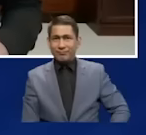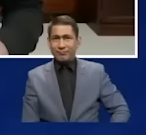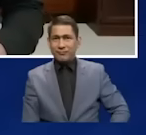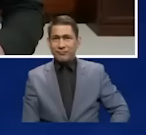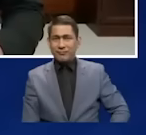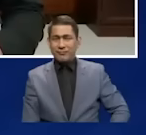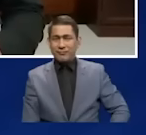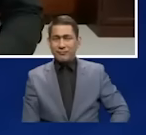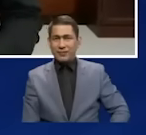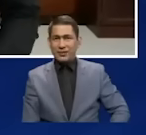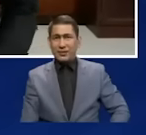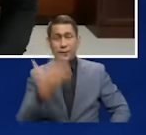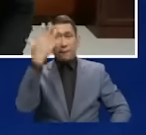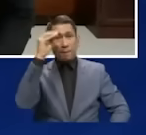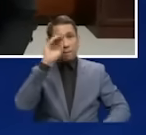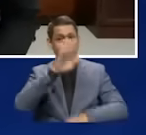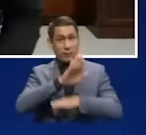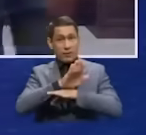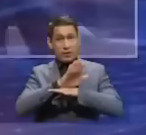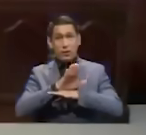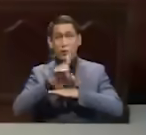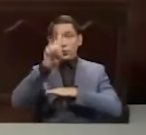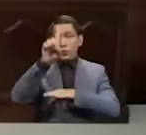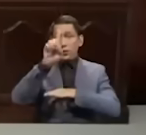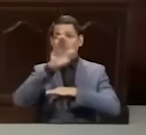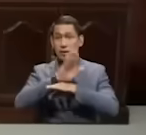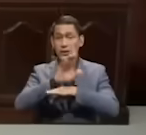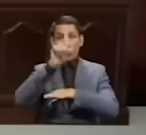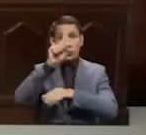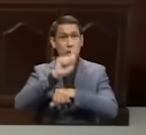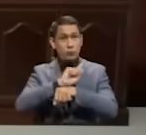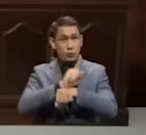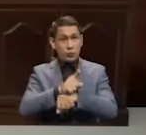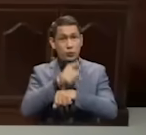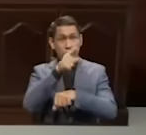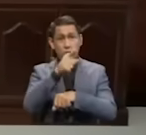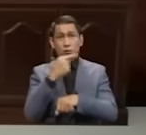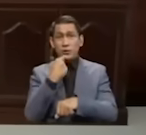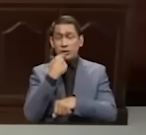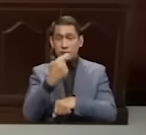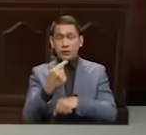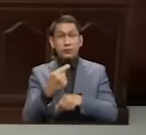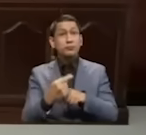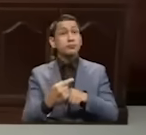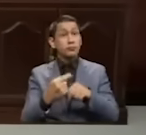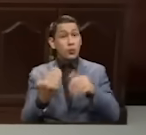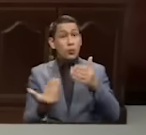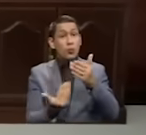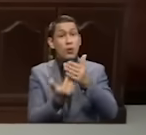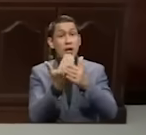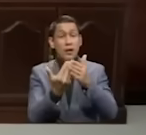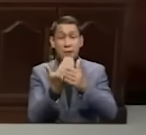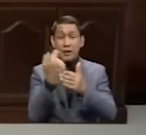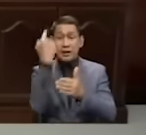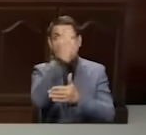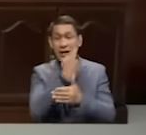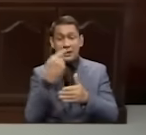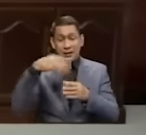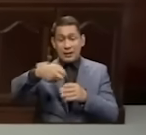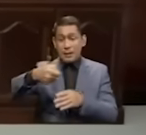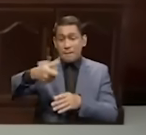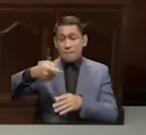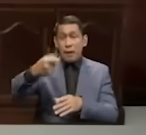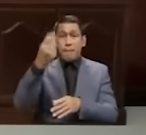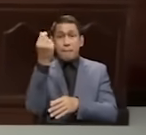Caridad, amigos televidentes, muy buenas tardes. Así es, 13 horas con un minuto. Como tú lo mencionabas, existen nuevos rostros en las monedas del país, en las